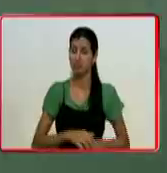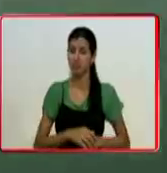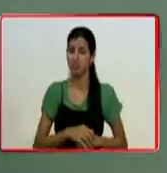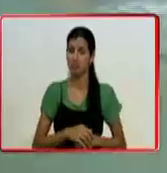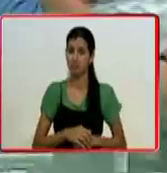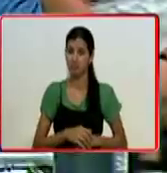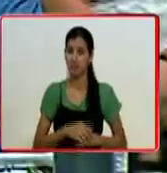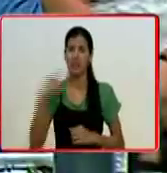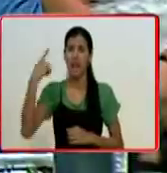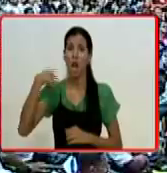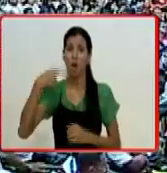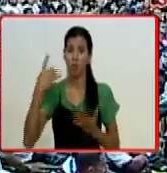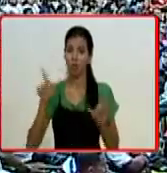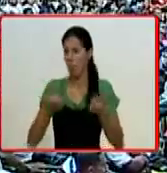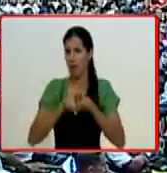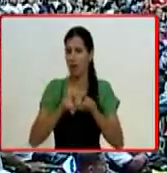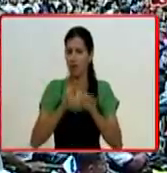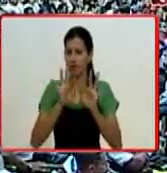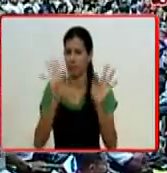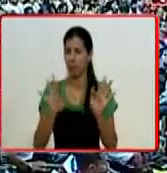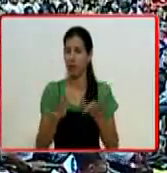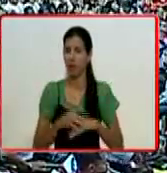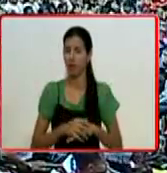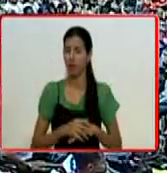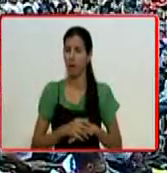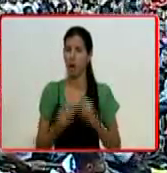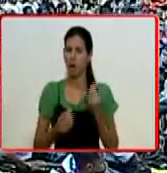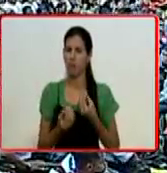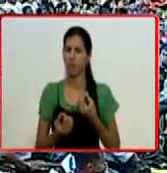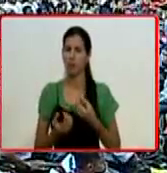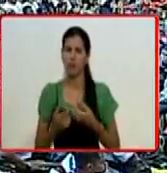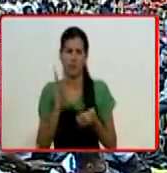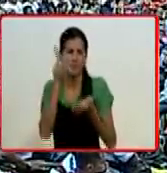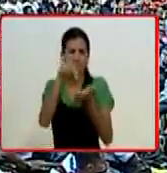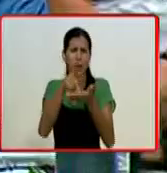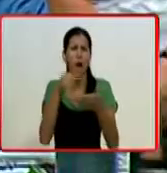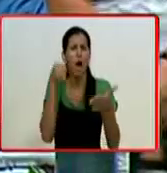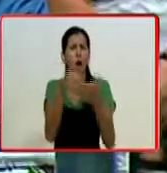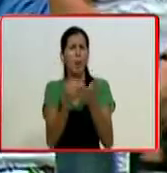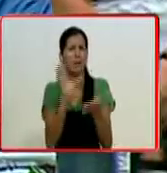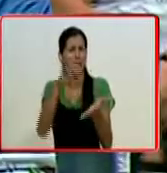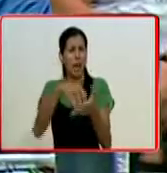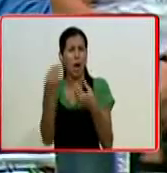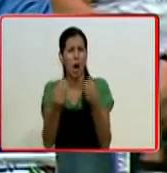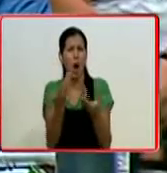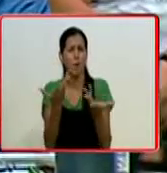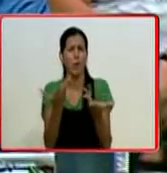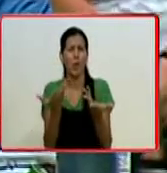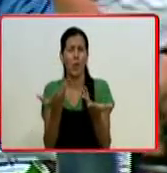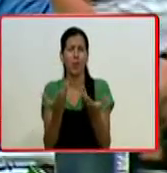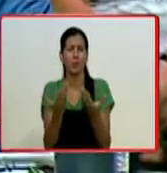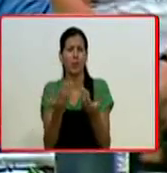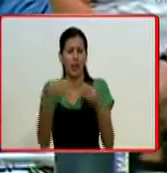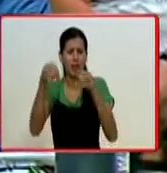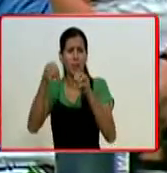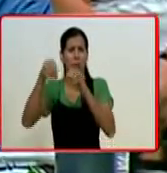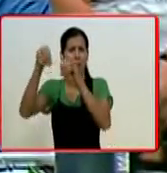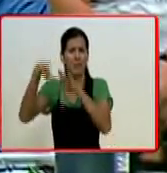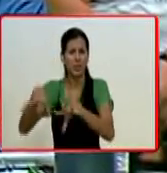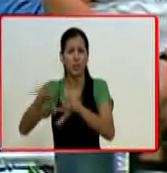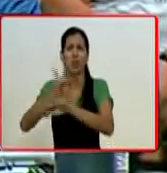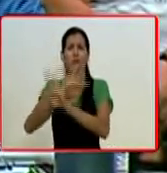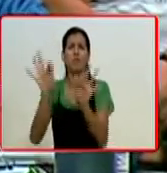sí se volvió loco. ¿Cómo nos vamos a incorporar un golpe de Estado? Entonces, si vamos a abandonar la vía electoral, está